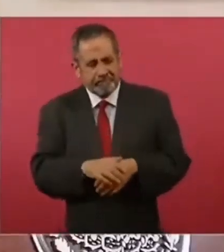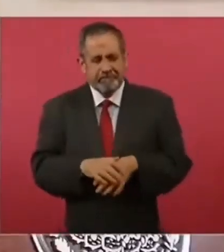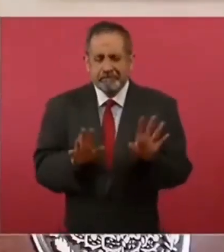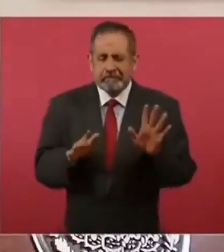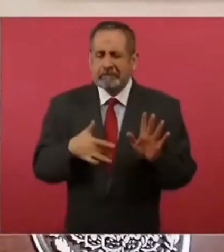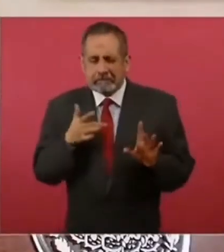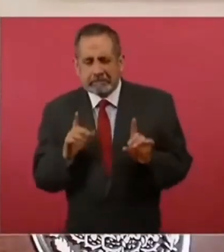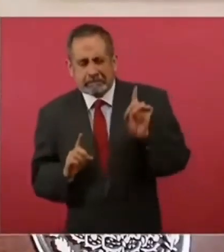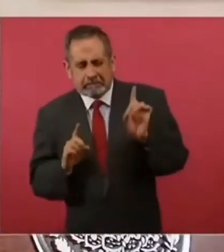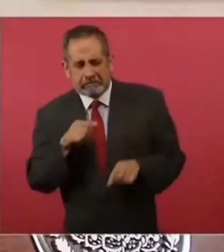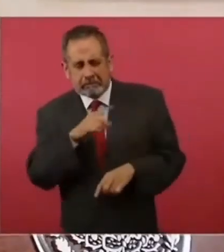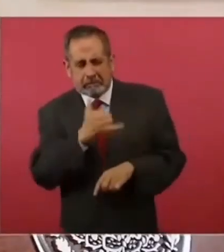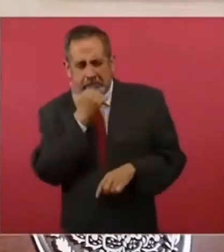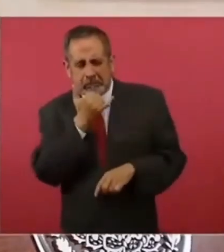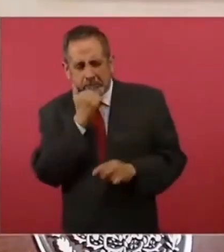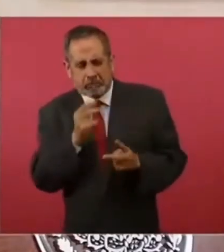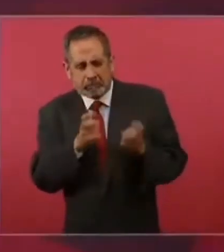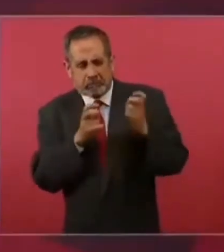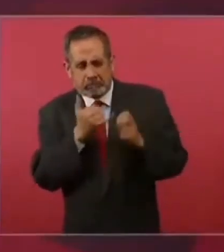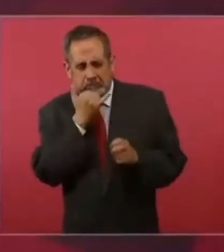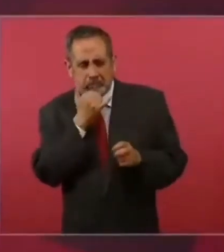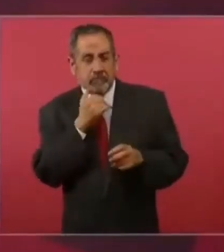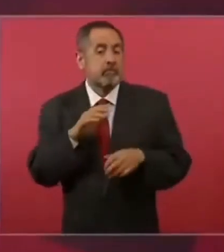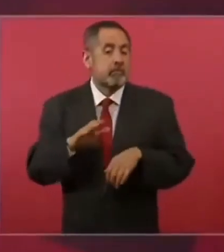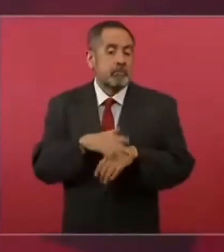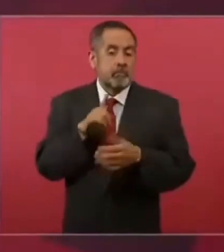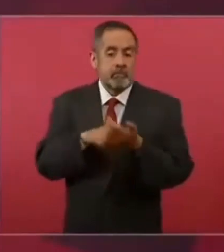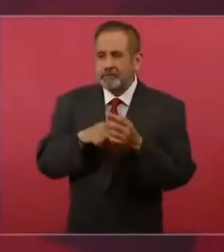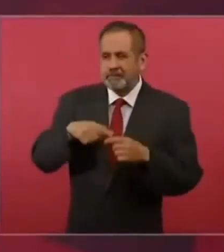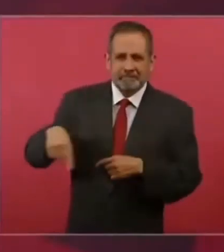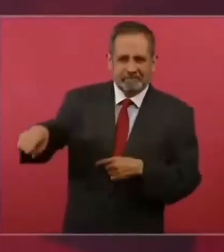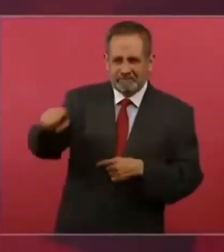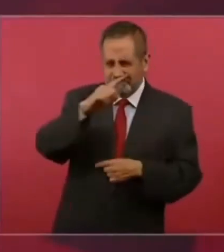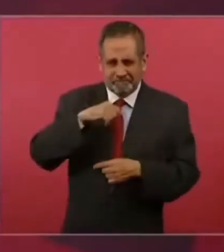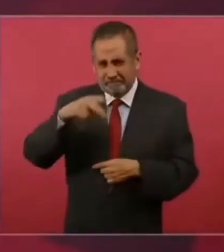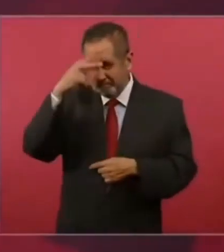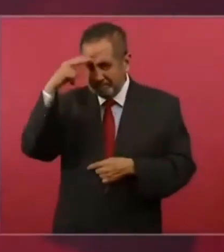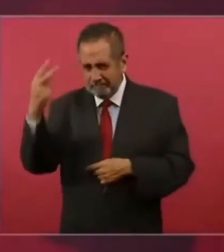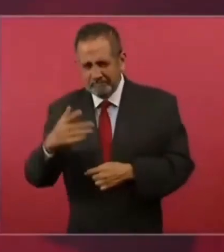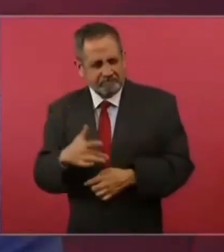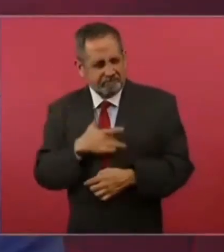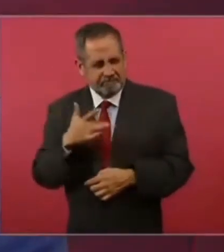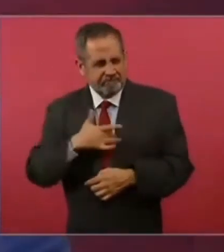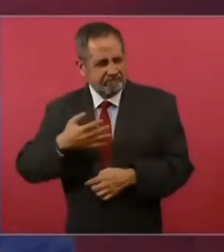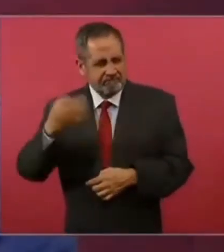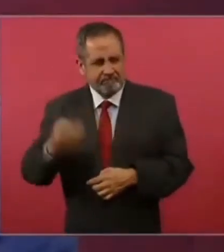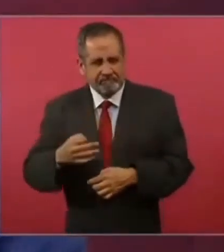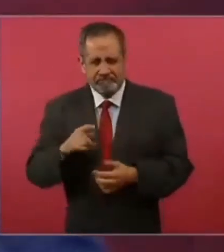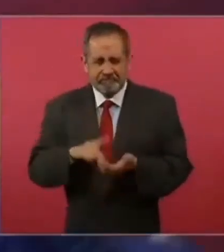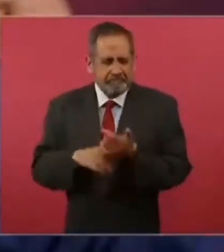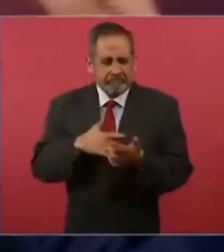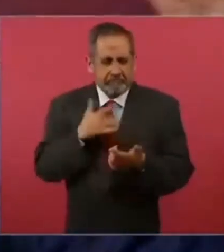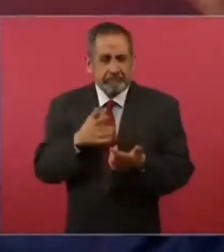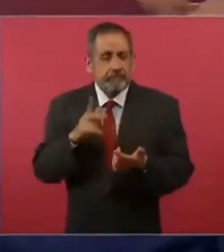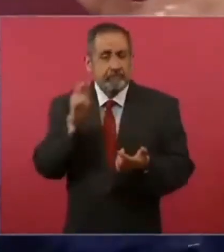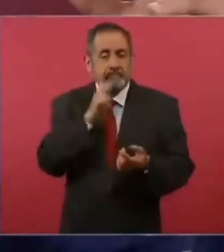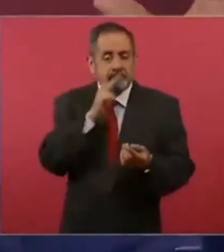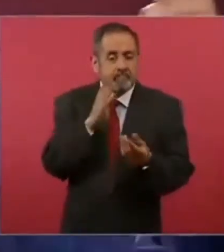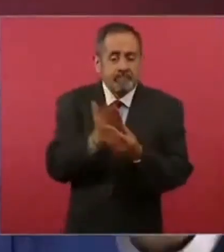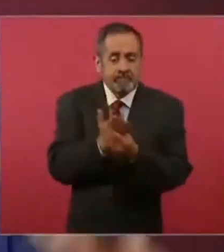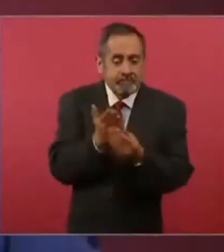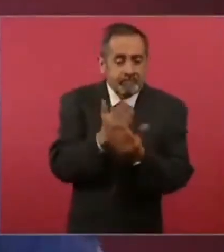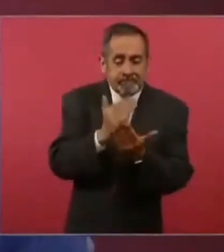lo intuyen, porque el pueblo de México tiene un instinto certero. Lo intuyen, pero no tenían los